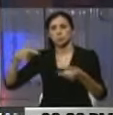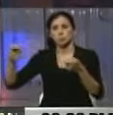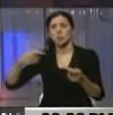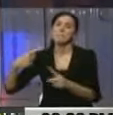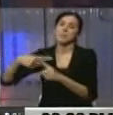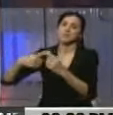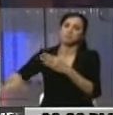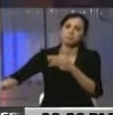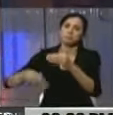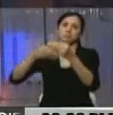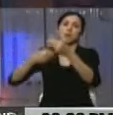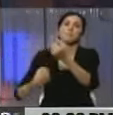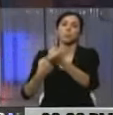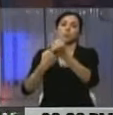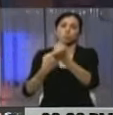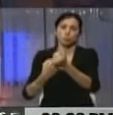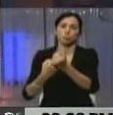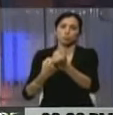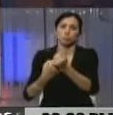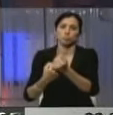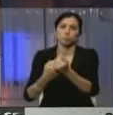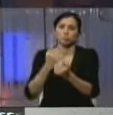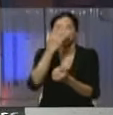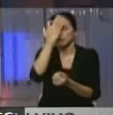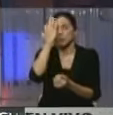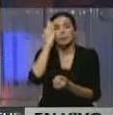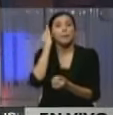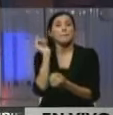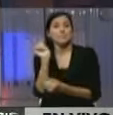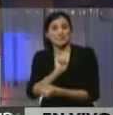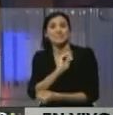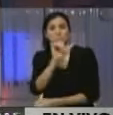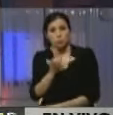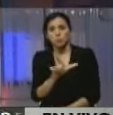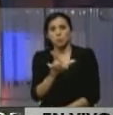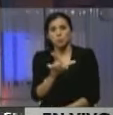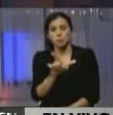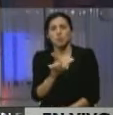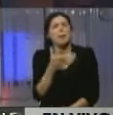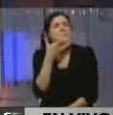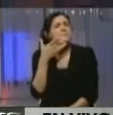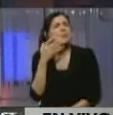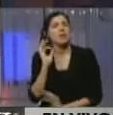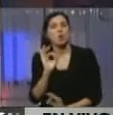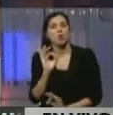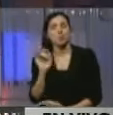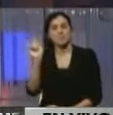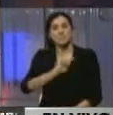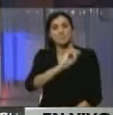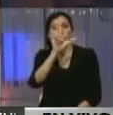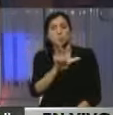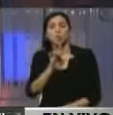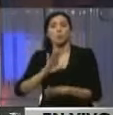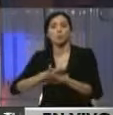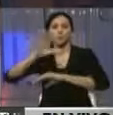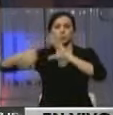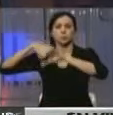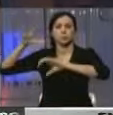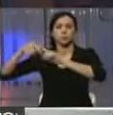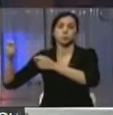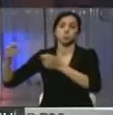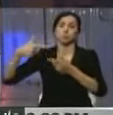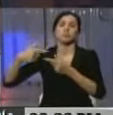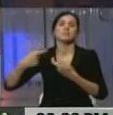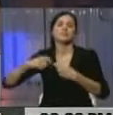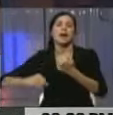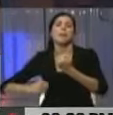complementaria que estamos haciendo. De hecho, el mes de julio va a ser el mejor mes del año en importaciones complementarias